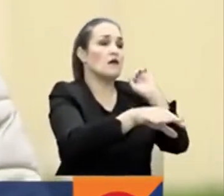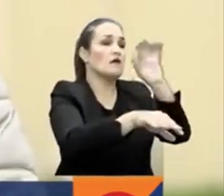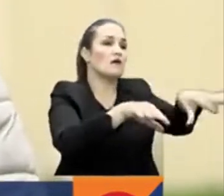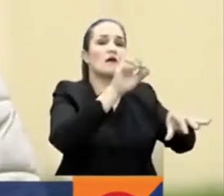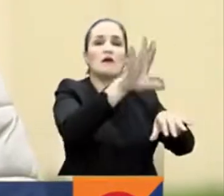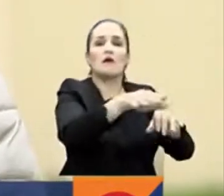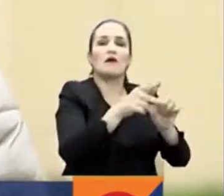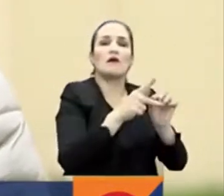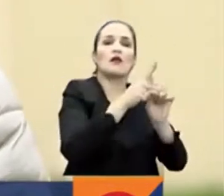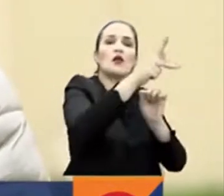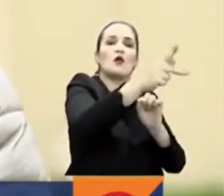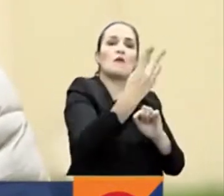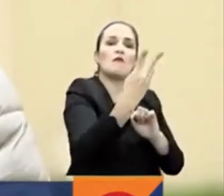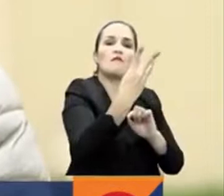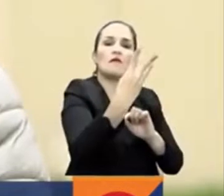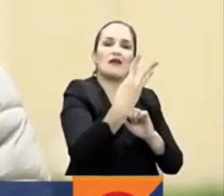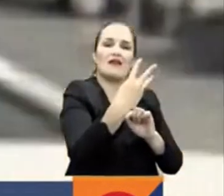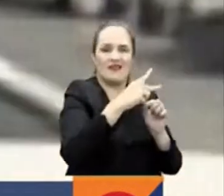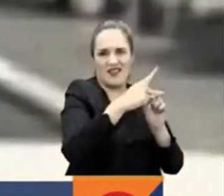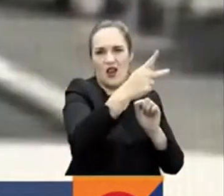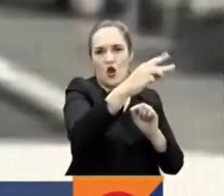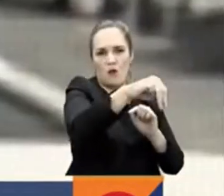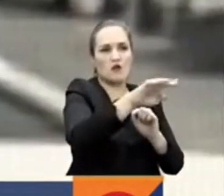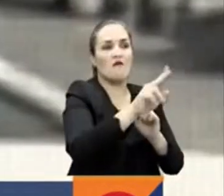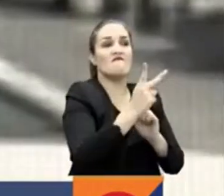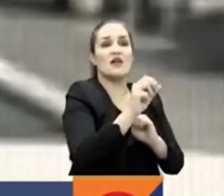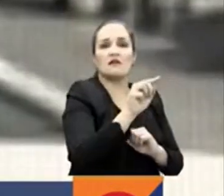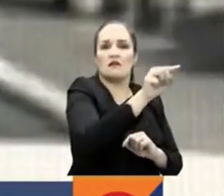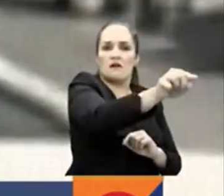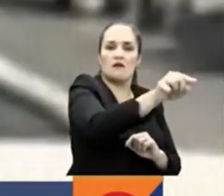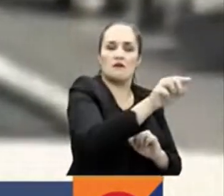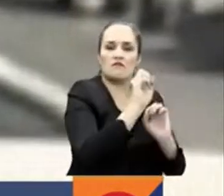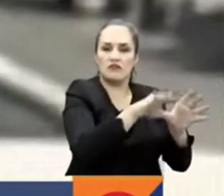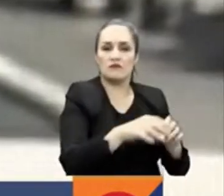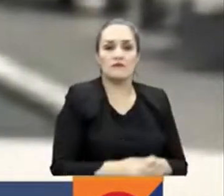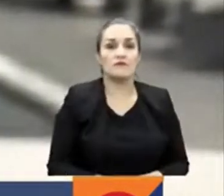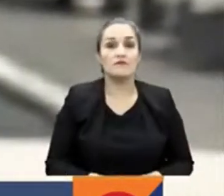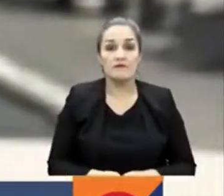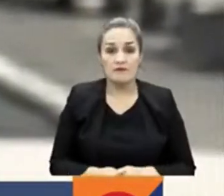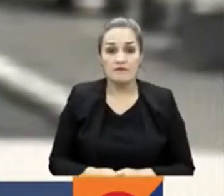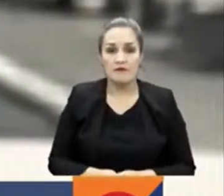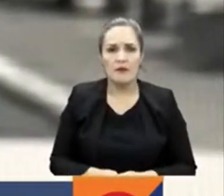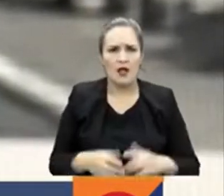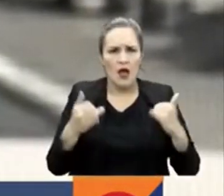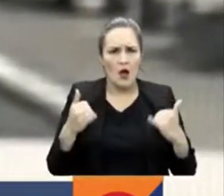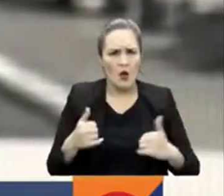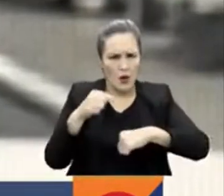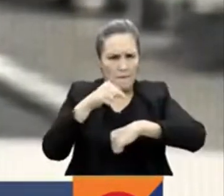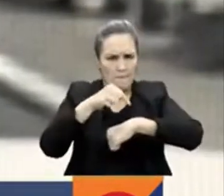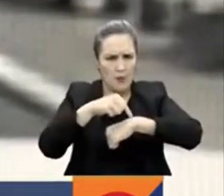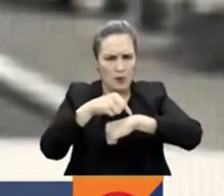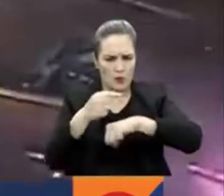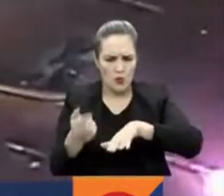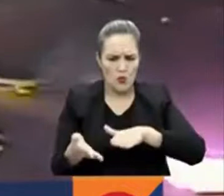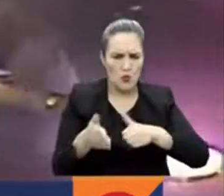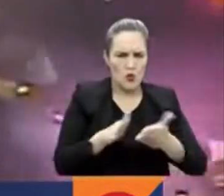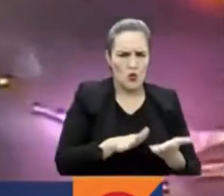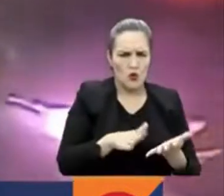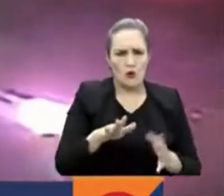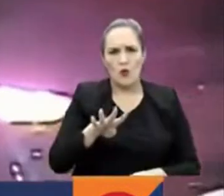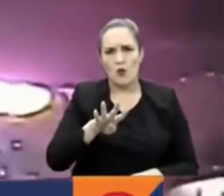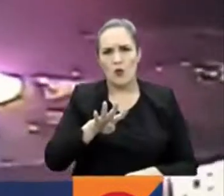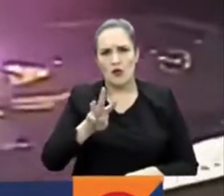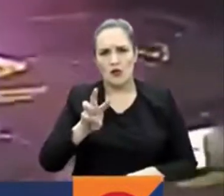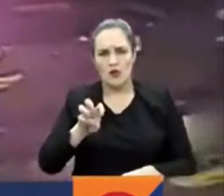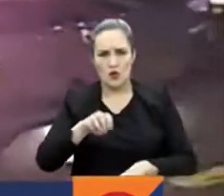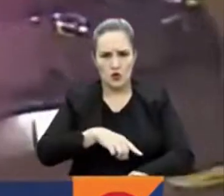kilómetros del sitio donde la ultimó. Balbuena asegura que la llamada ventana de muerte, las últimas 48 horas previas a